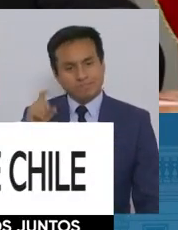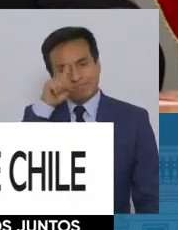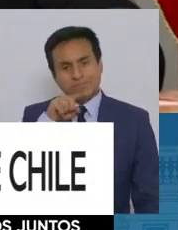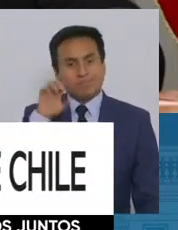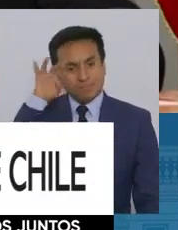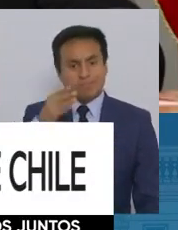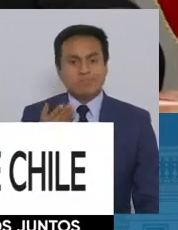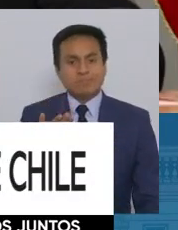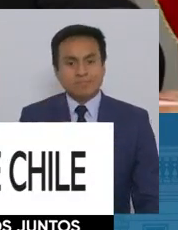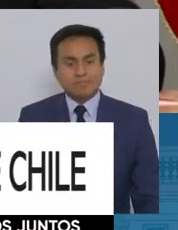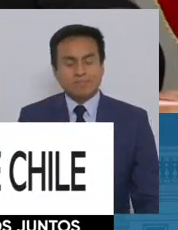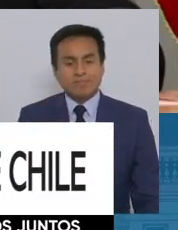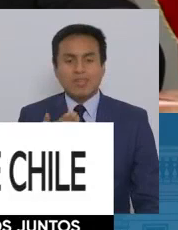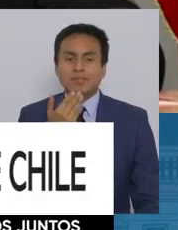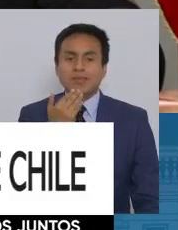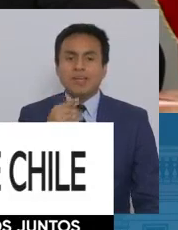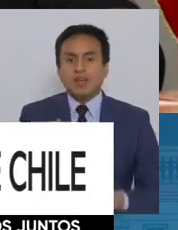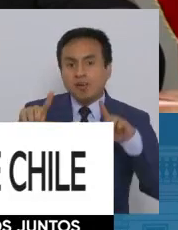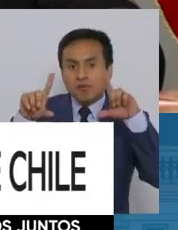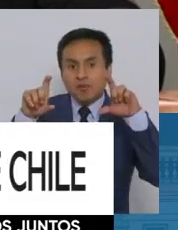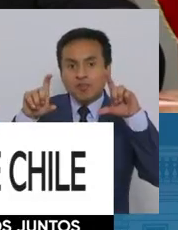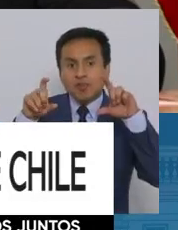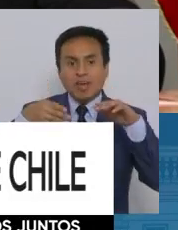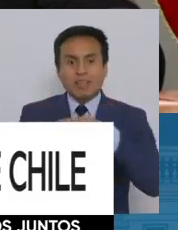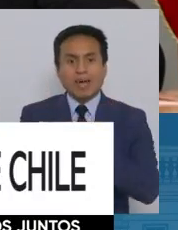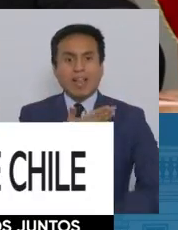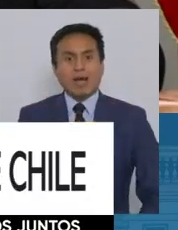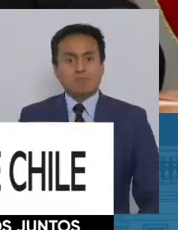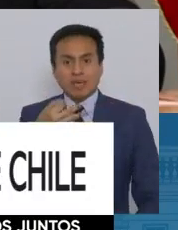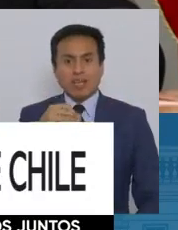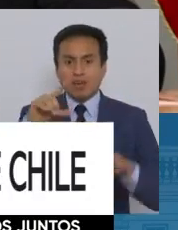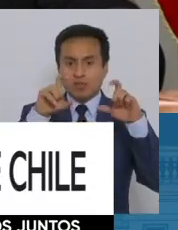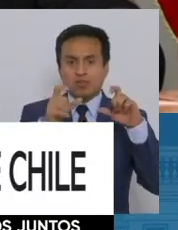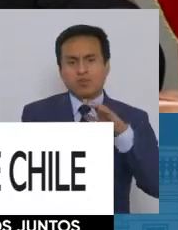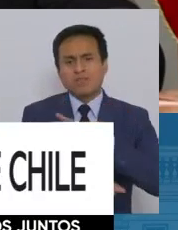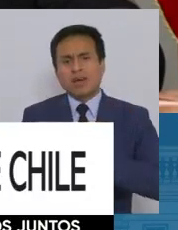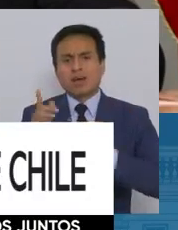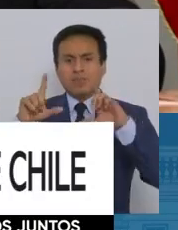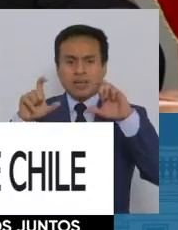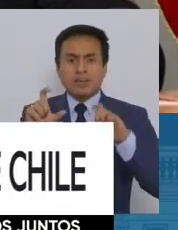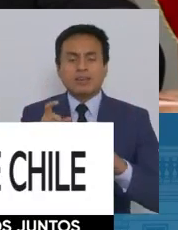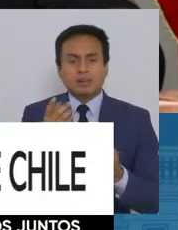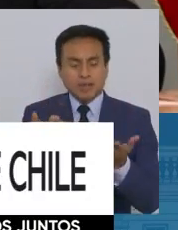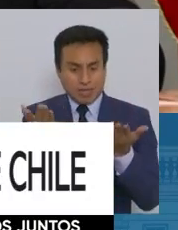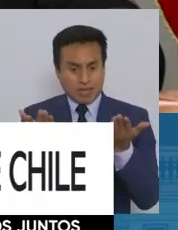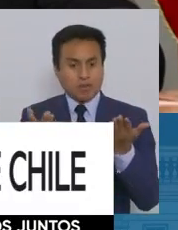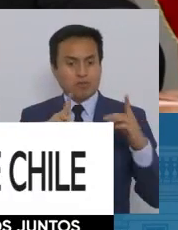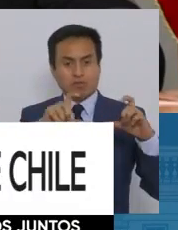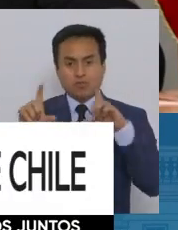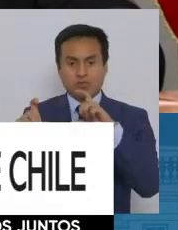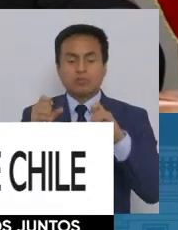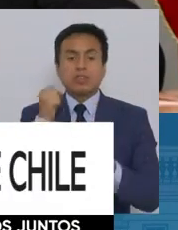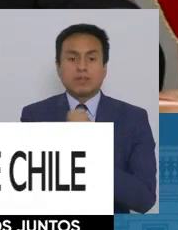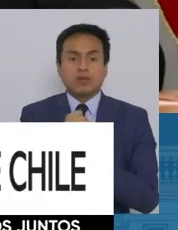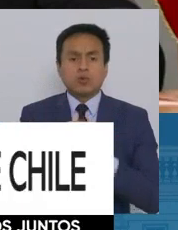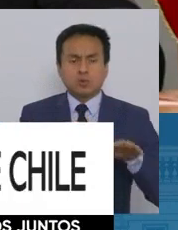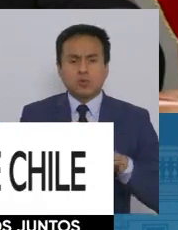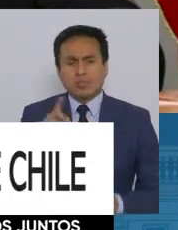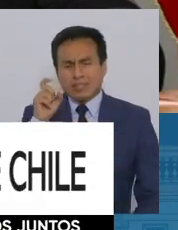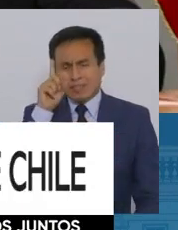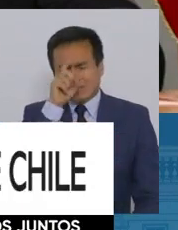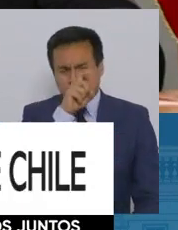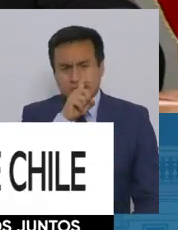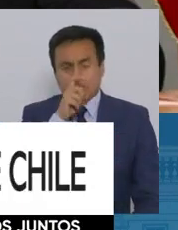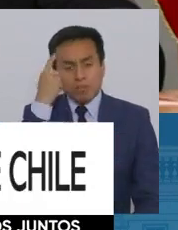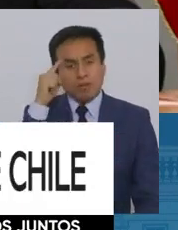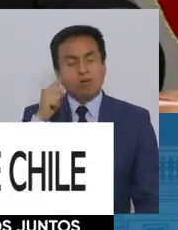usted lo sabe. Y sáquese una foto cuando entra la moneda y sáquese una cuando salga para que vea que este es un trabajo duro y difícil, pero